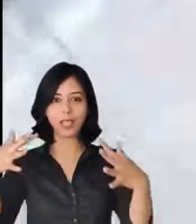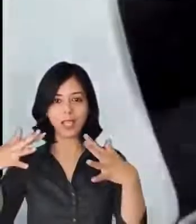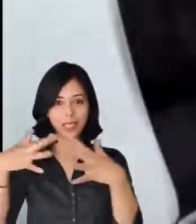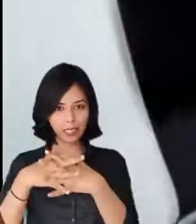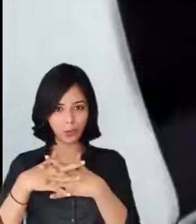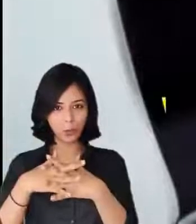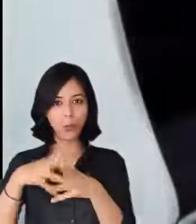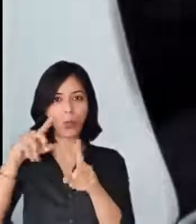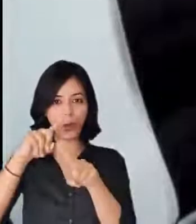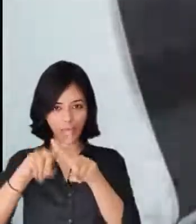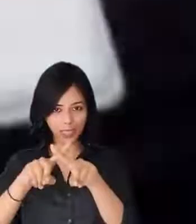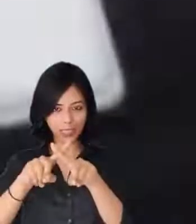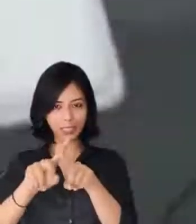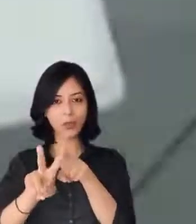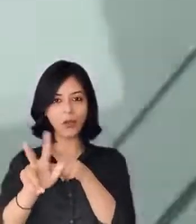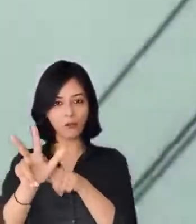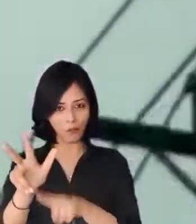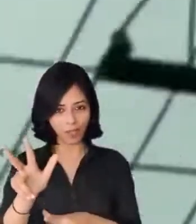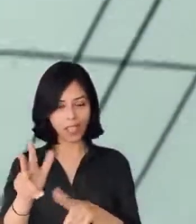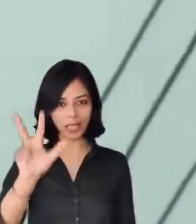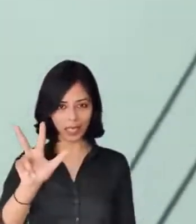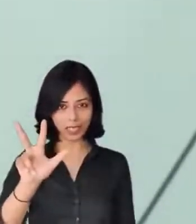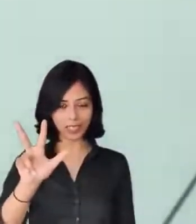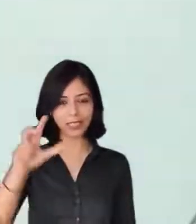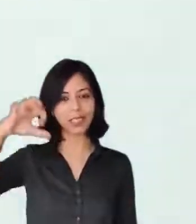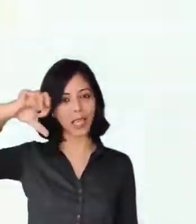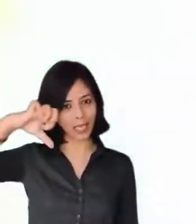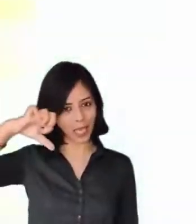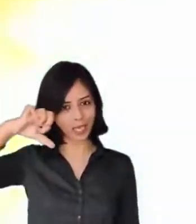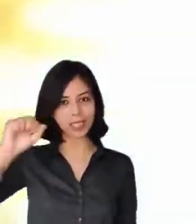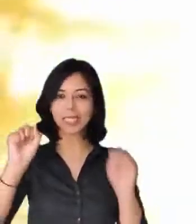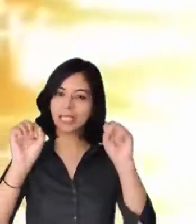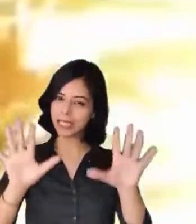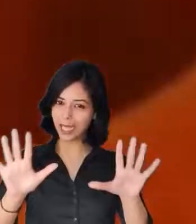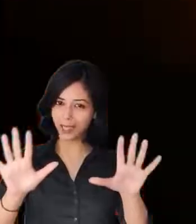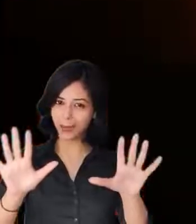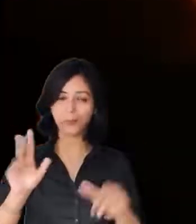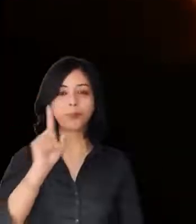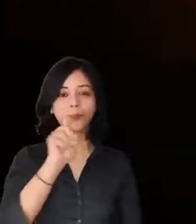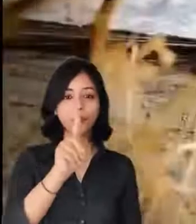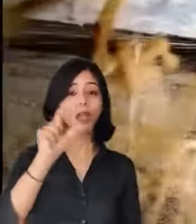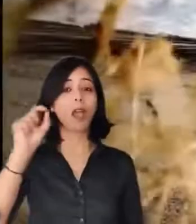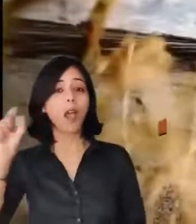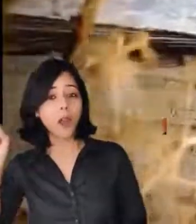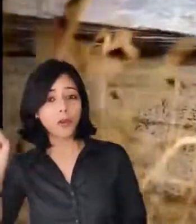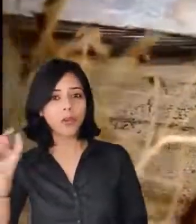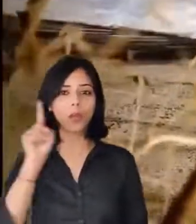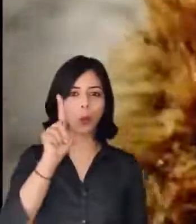Varios testigos confirmaron que el hombre estaba en su trabajo en las horas previas y posteriores a la desaparición de